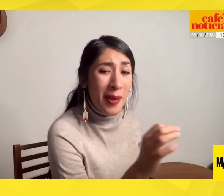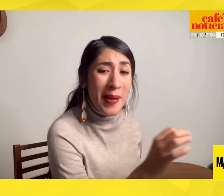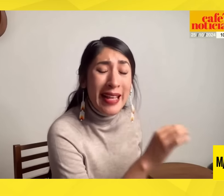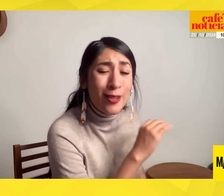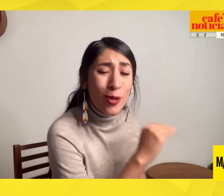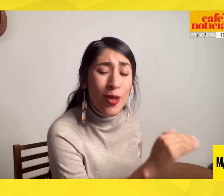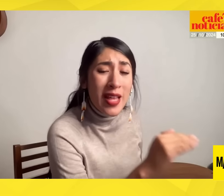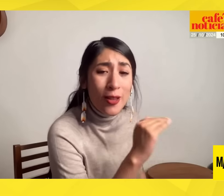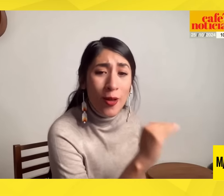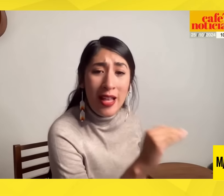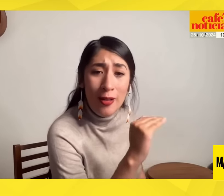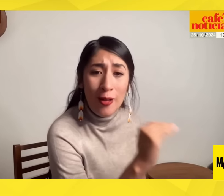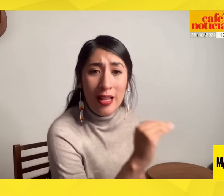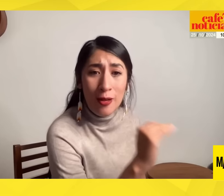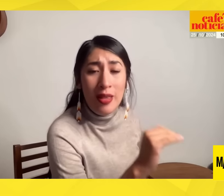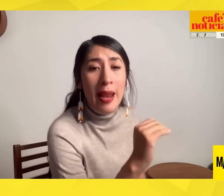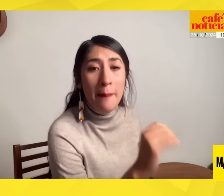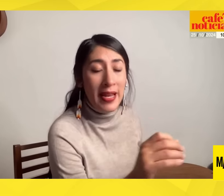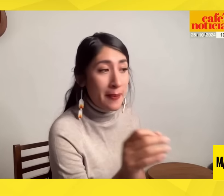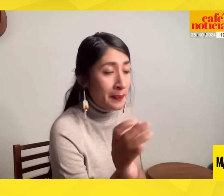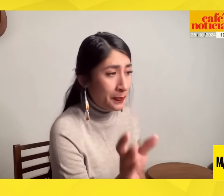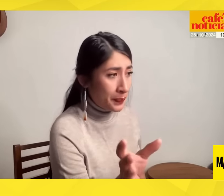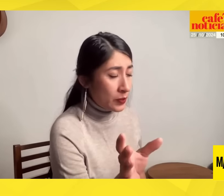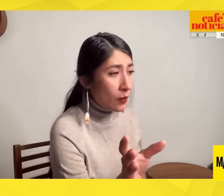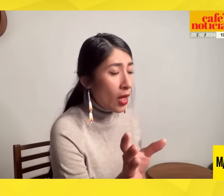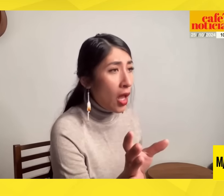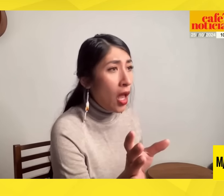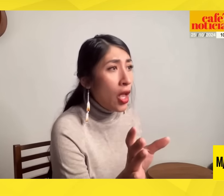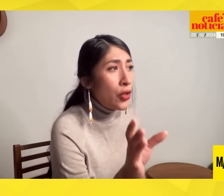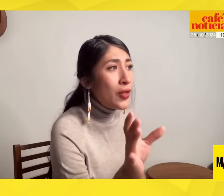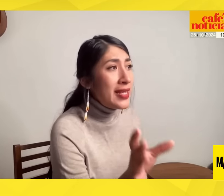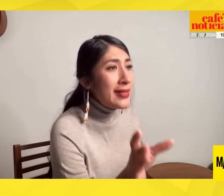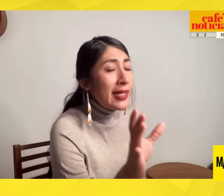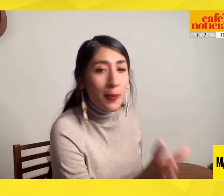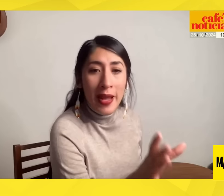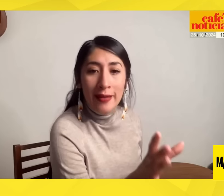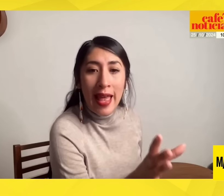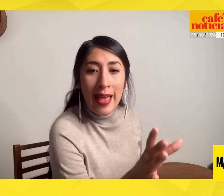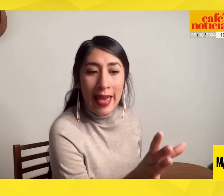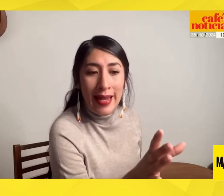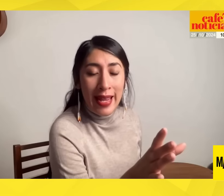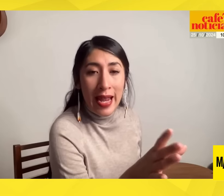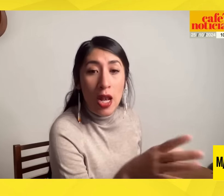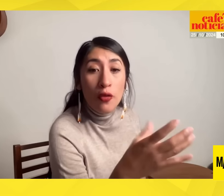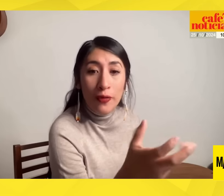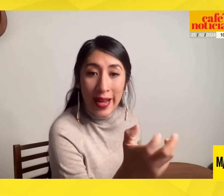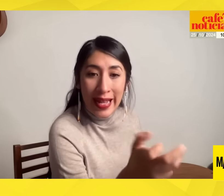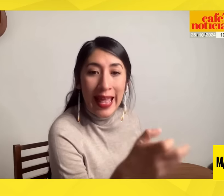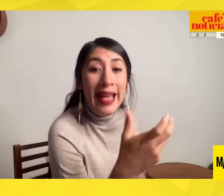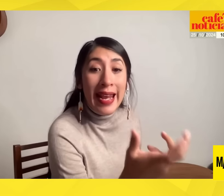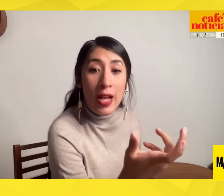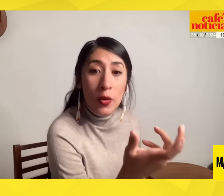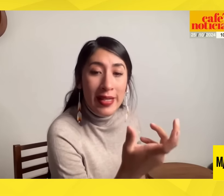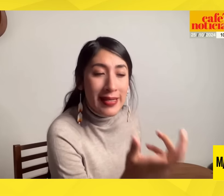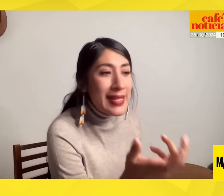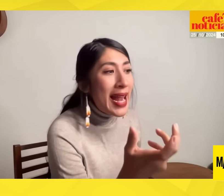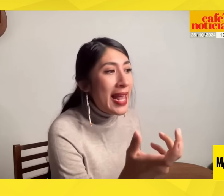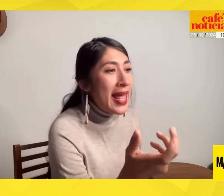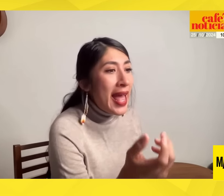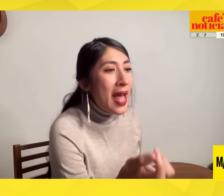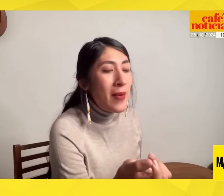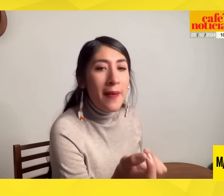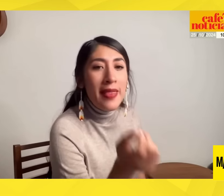extracto porque vale toda toda toda toda la pena donde esta experta en el L en guerra